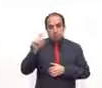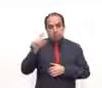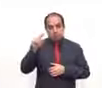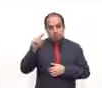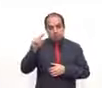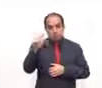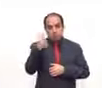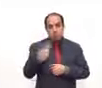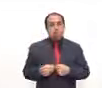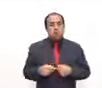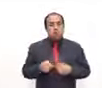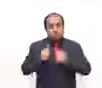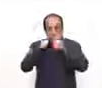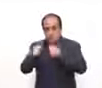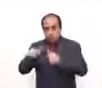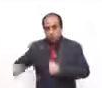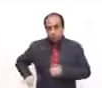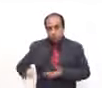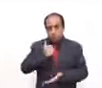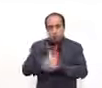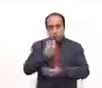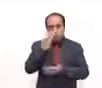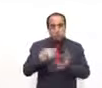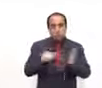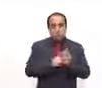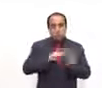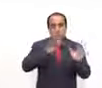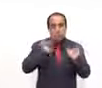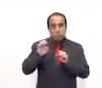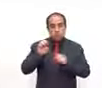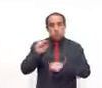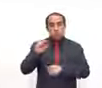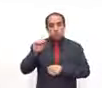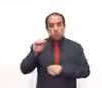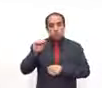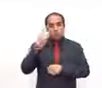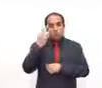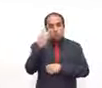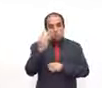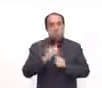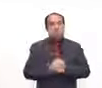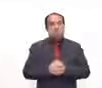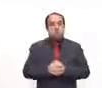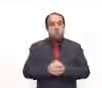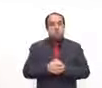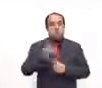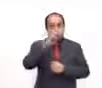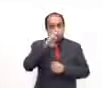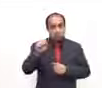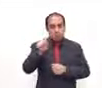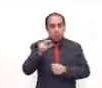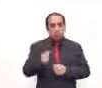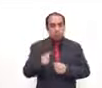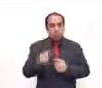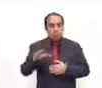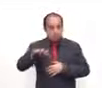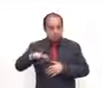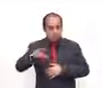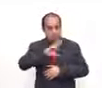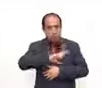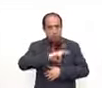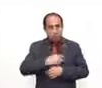ciudad, 3.893 por parte del IMSS y 179 por el convenio con privados que también les anunciamos hace algunas semanas.